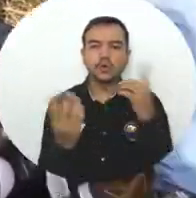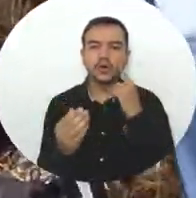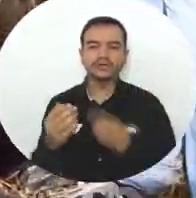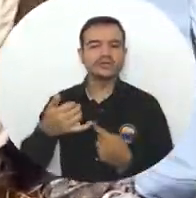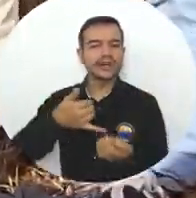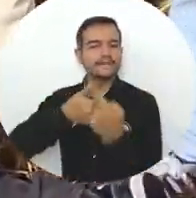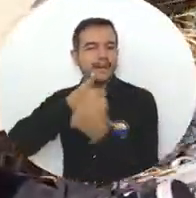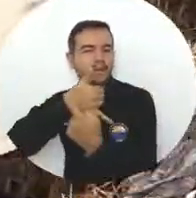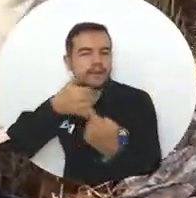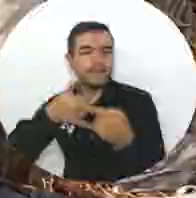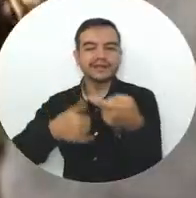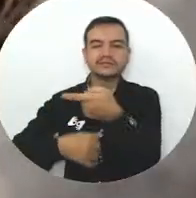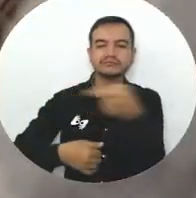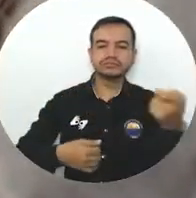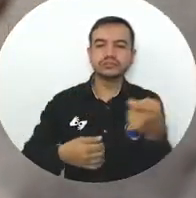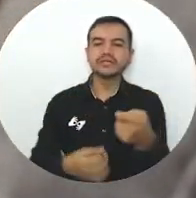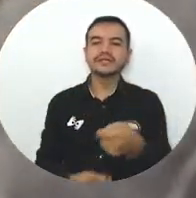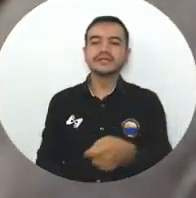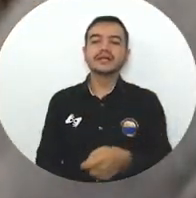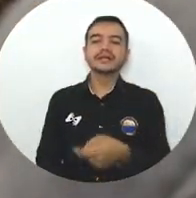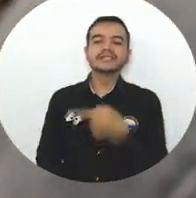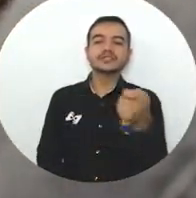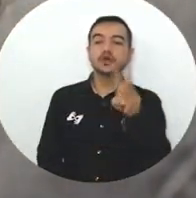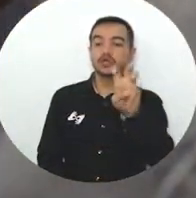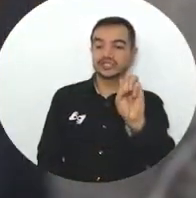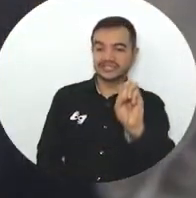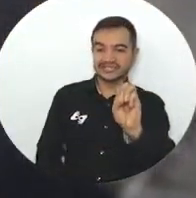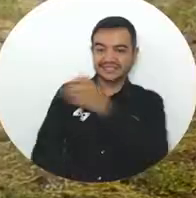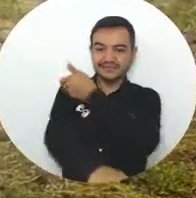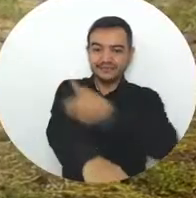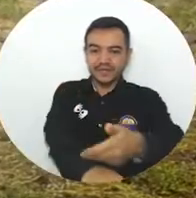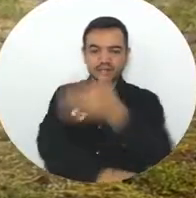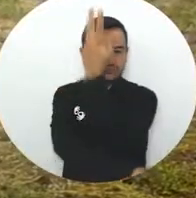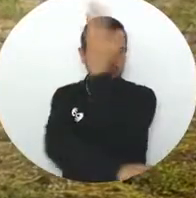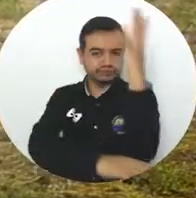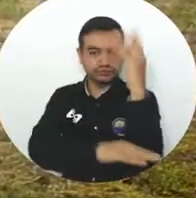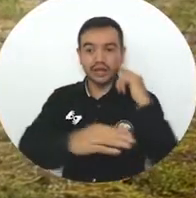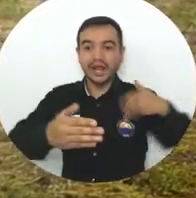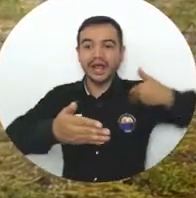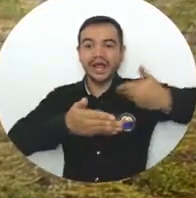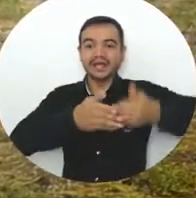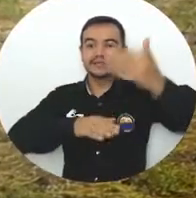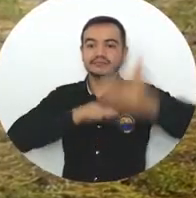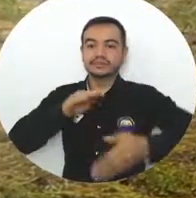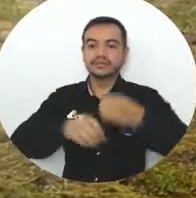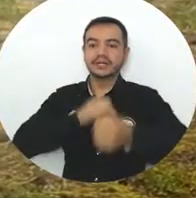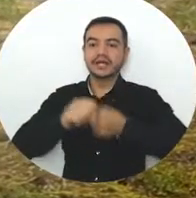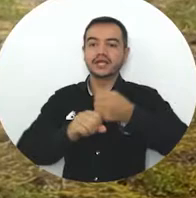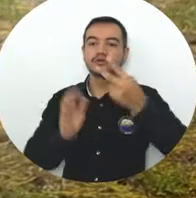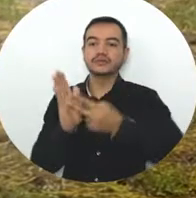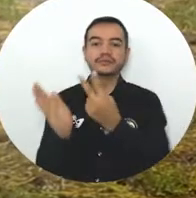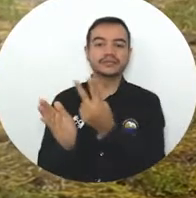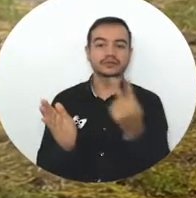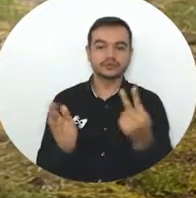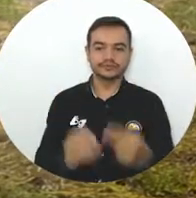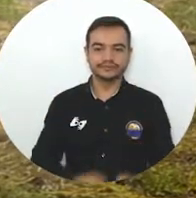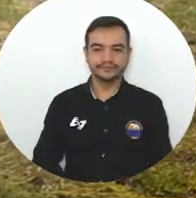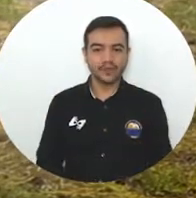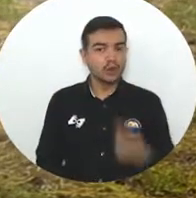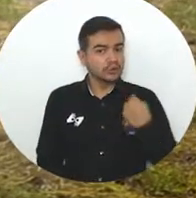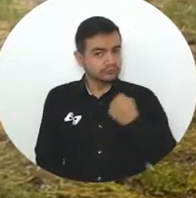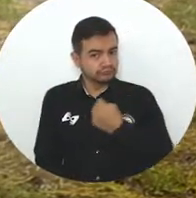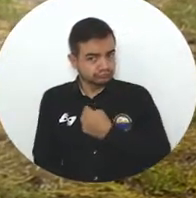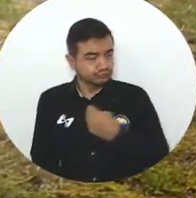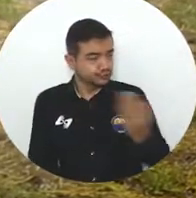plantar 180 millones de árboles hasta el 2022. La idea es que nosotros queremos hacer nuestro aporte en la meta que el